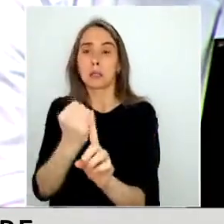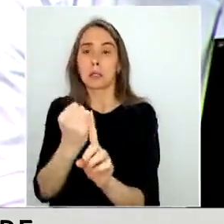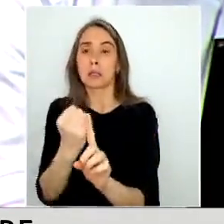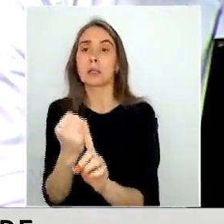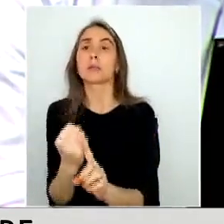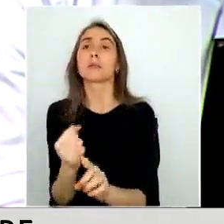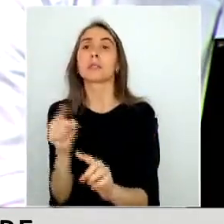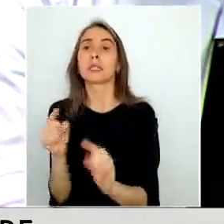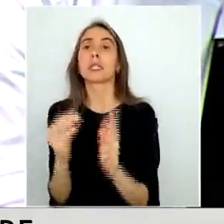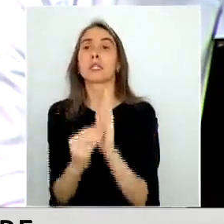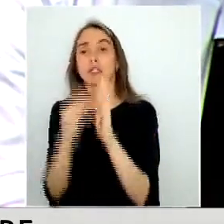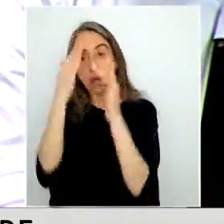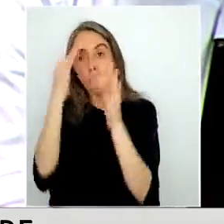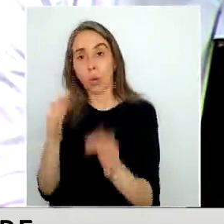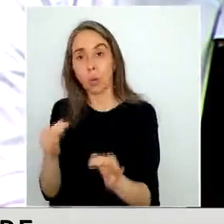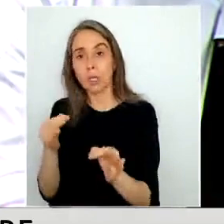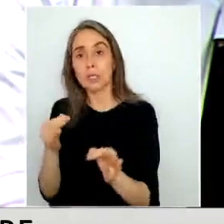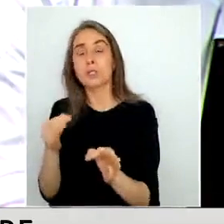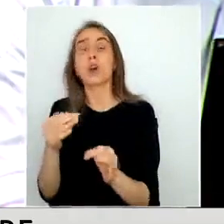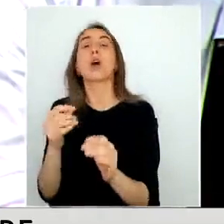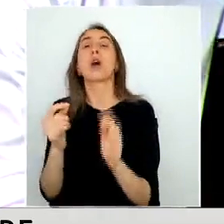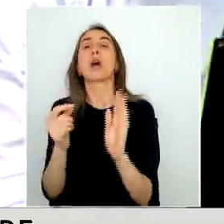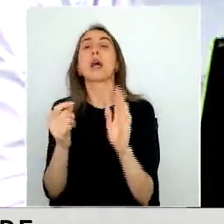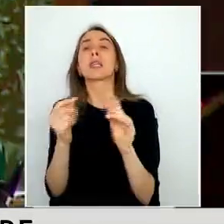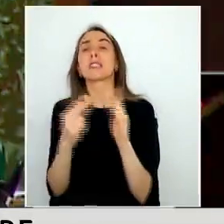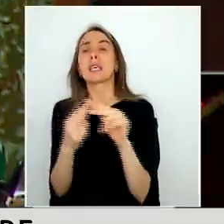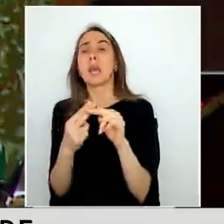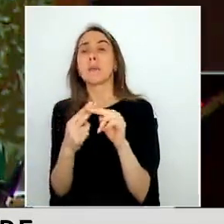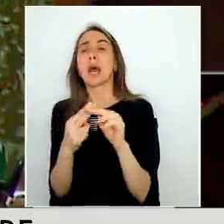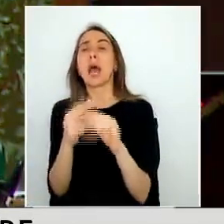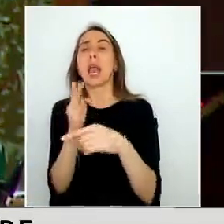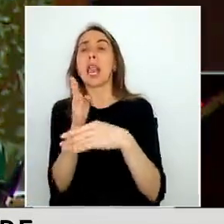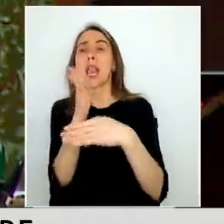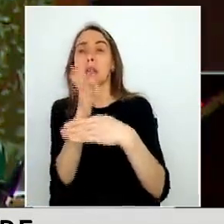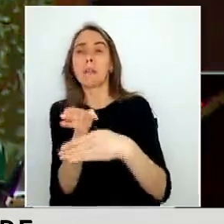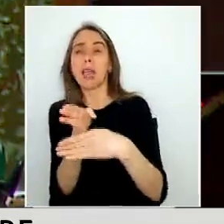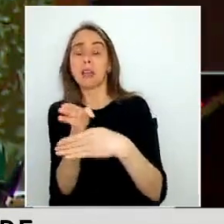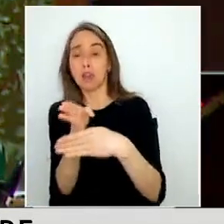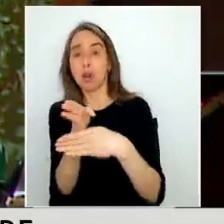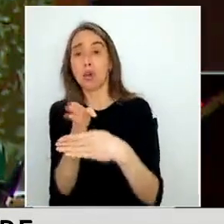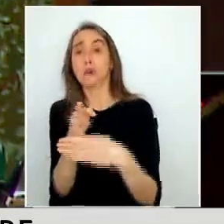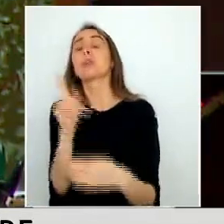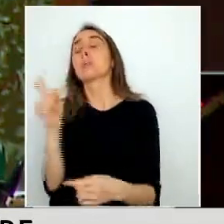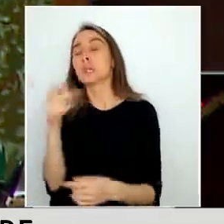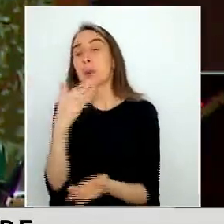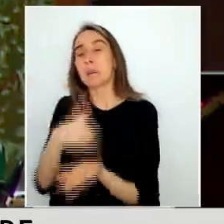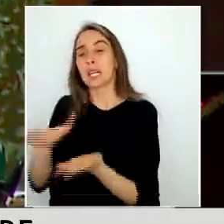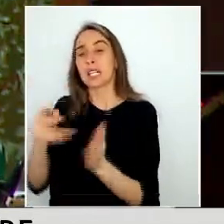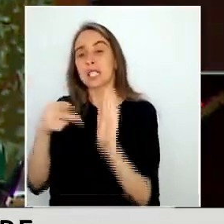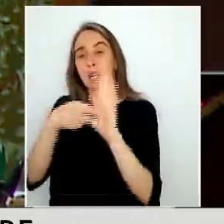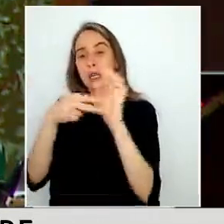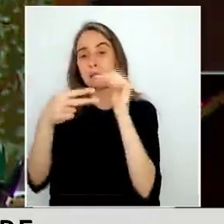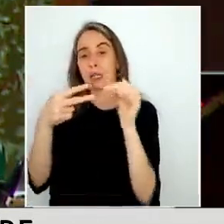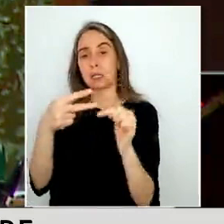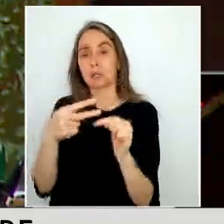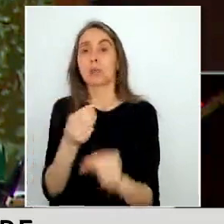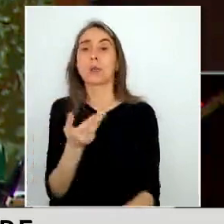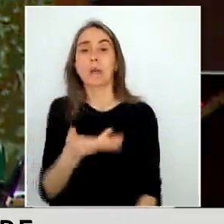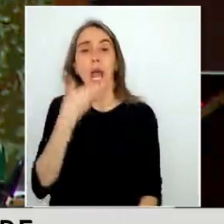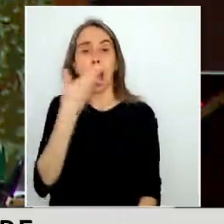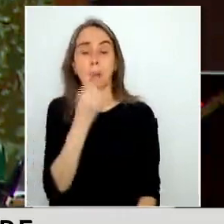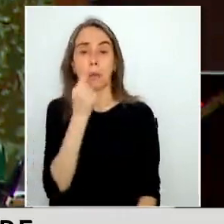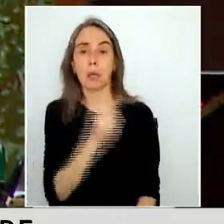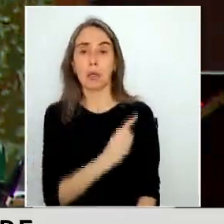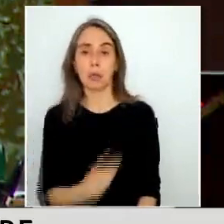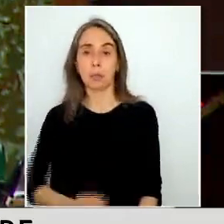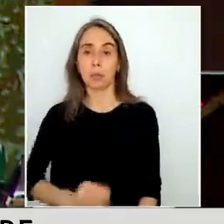judicial de la pena también hay que rechazar Gracias presidenta Muchas gracias diputado tiene la palabra el diputado Juan Carlos